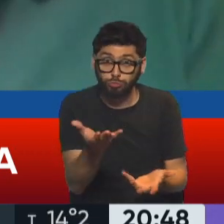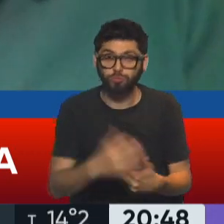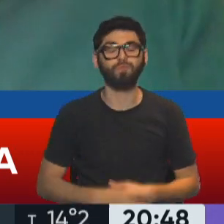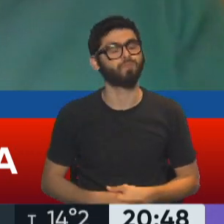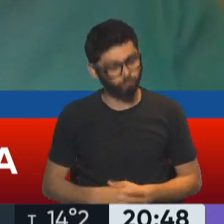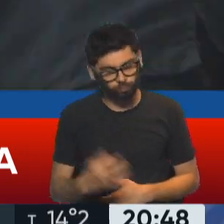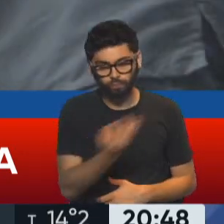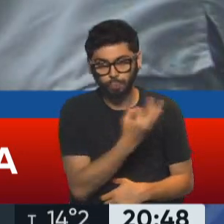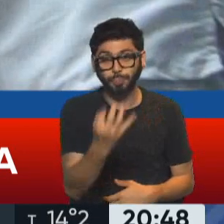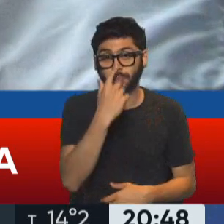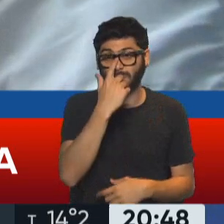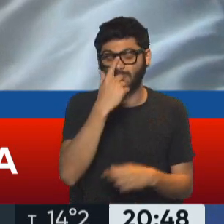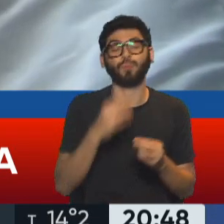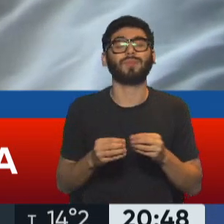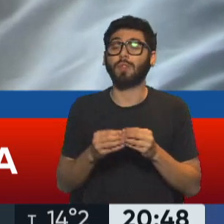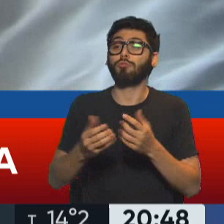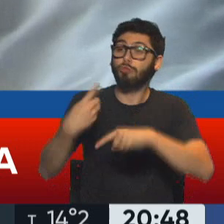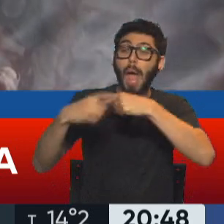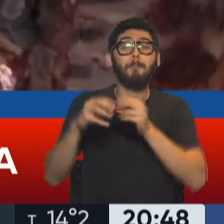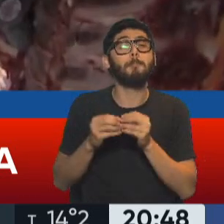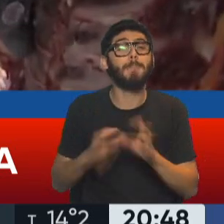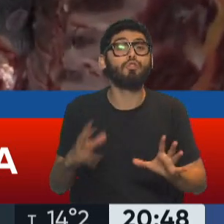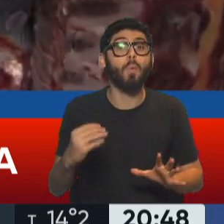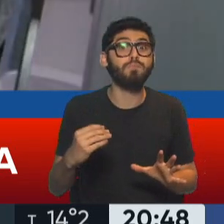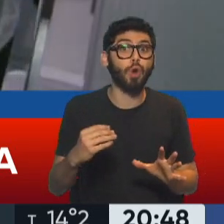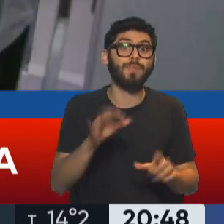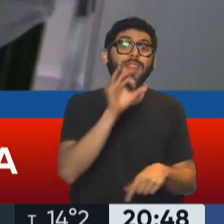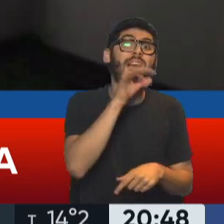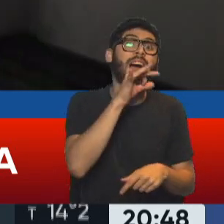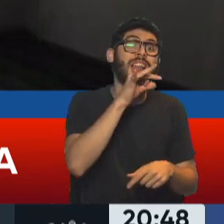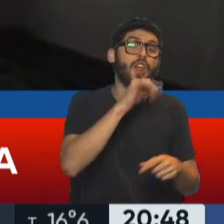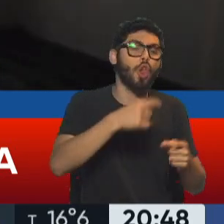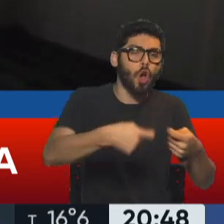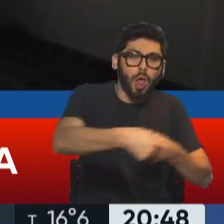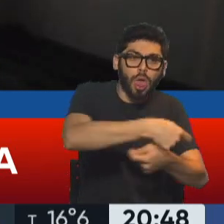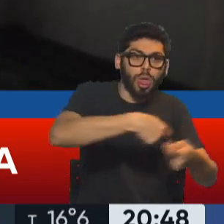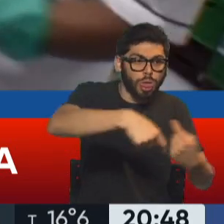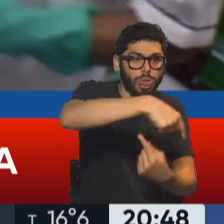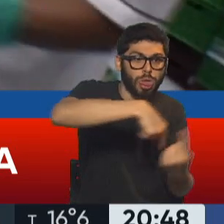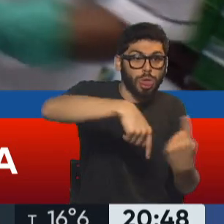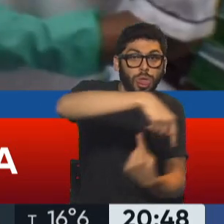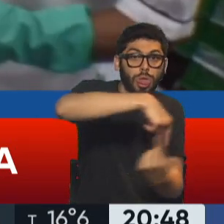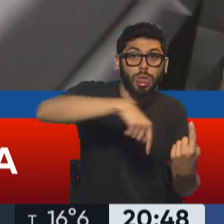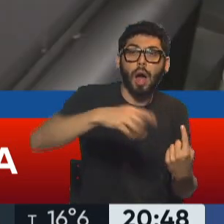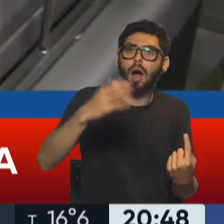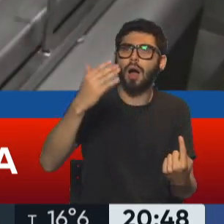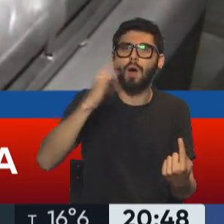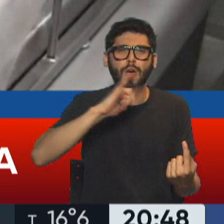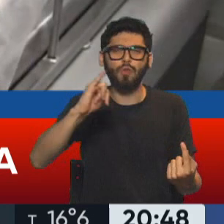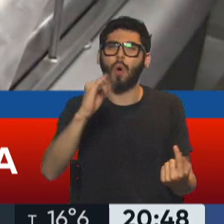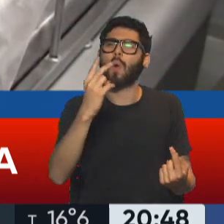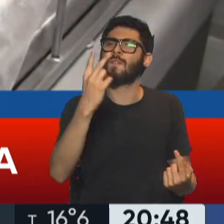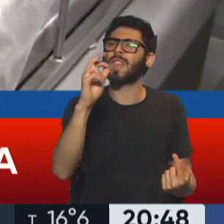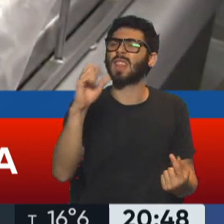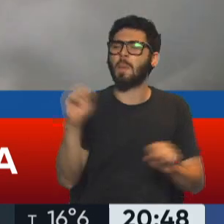Efectivamente, todo comenzó porque había un rulo ganadero que se denunció, ustedes acordarán, ahí por el 20 de mayo, 25 de